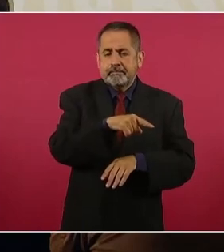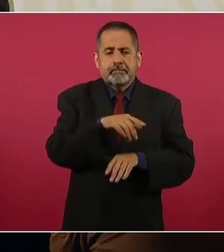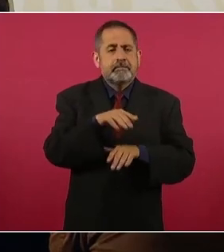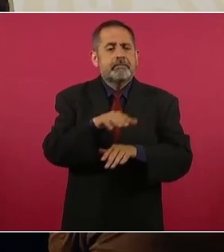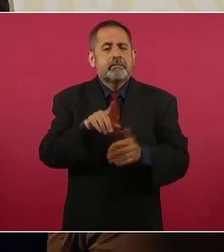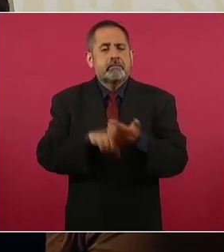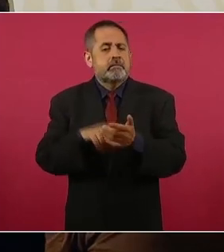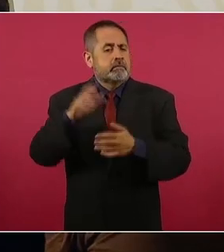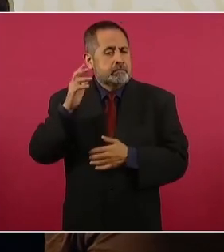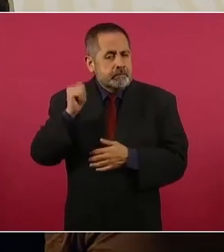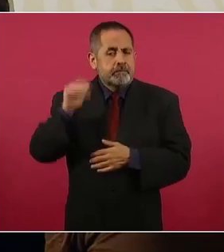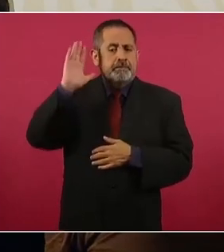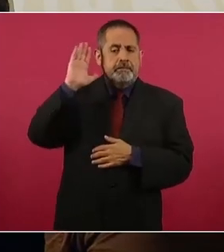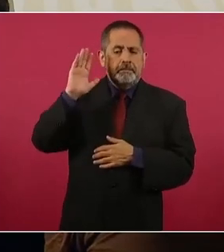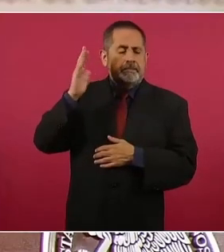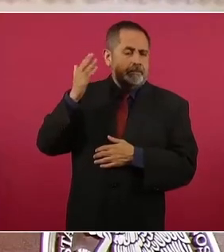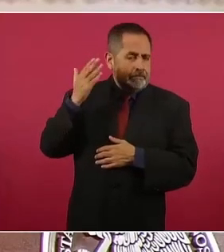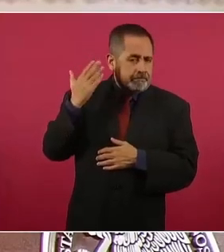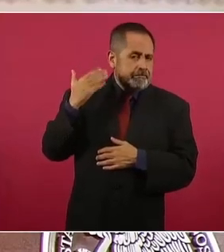sobre cómo era la relación